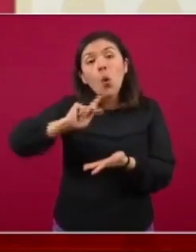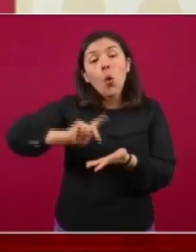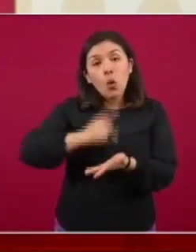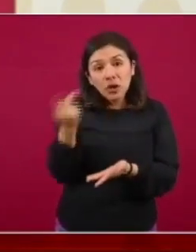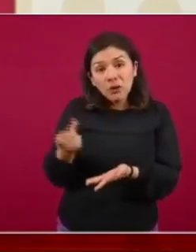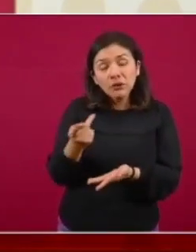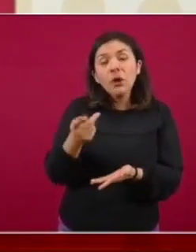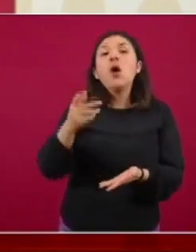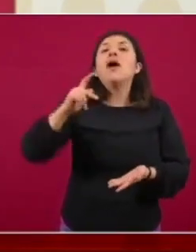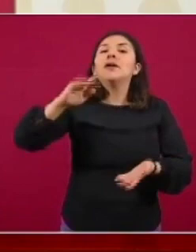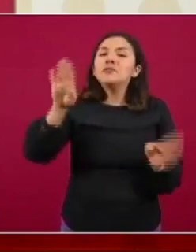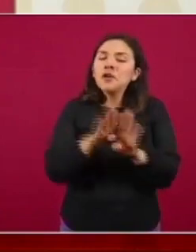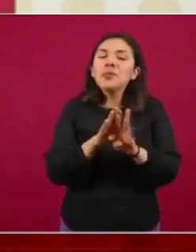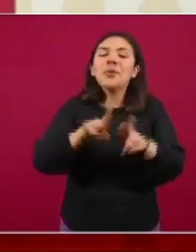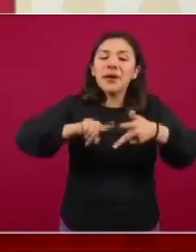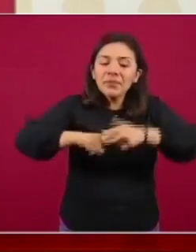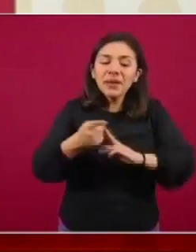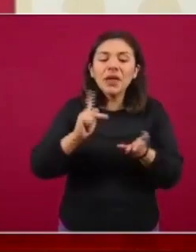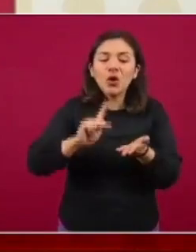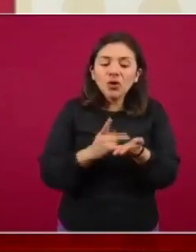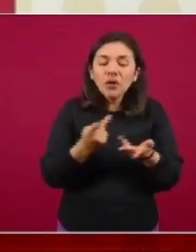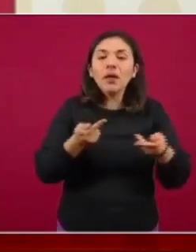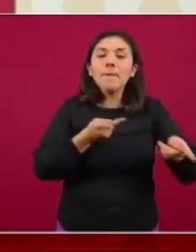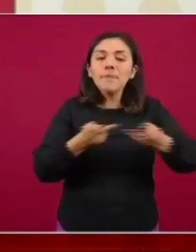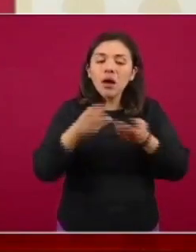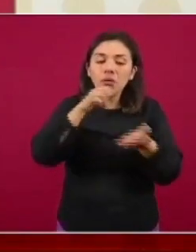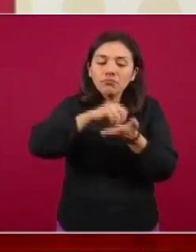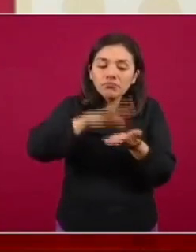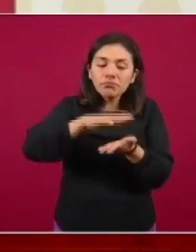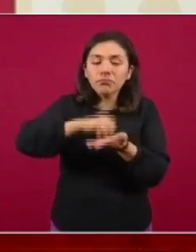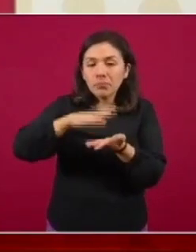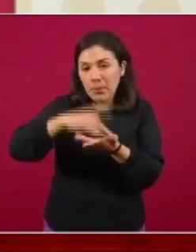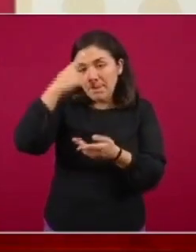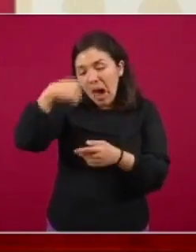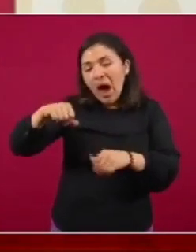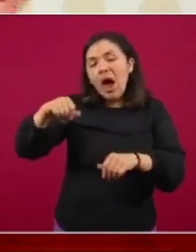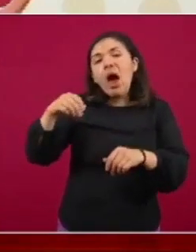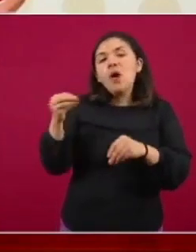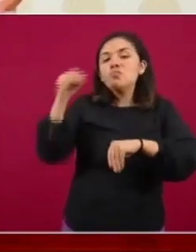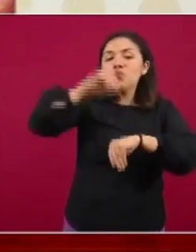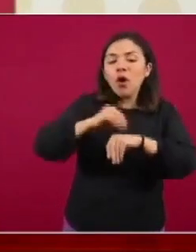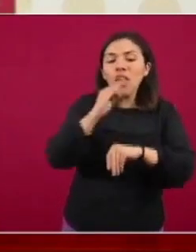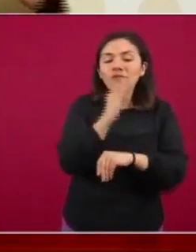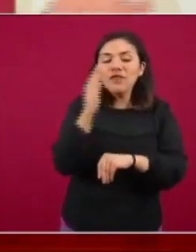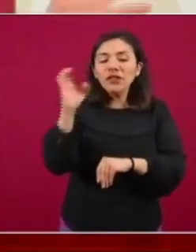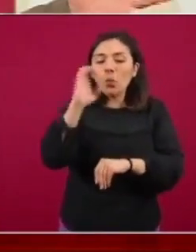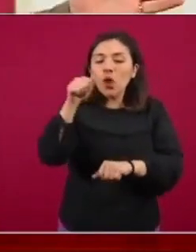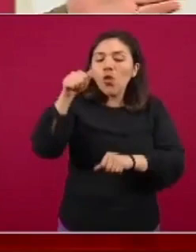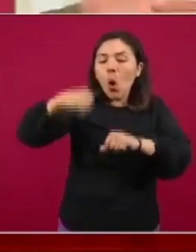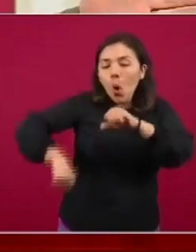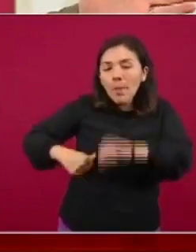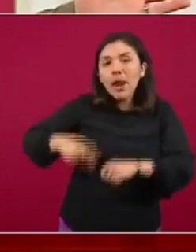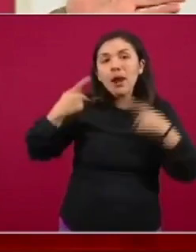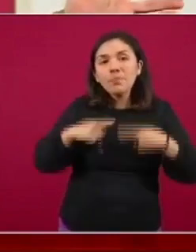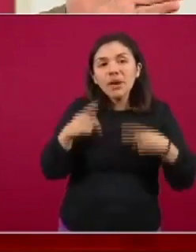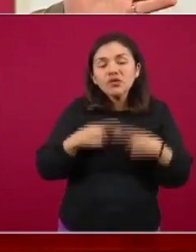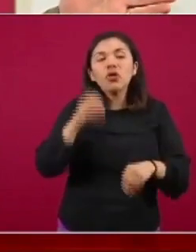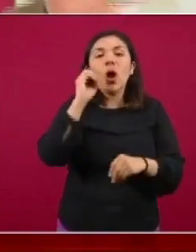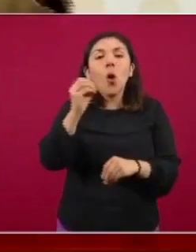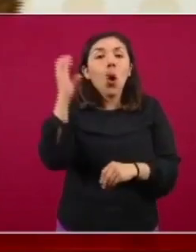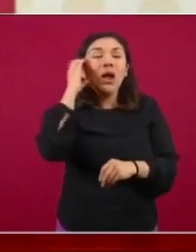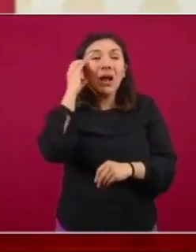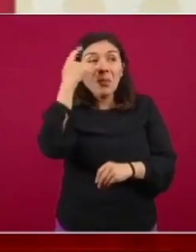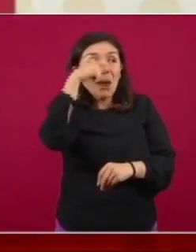el que empezaran a programar procedimientos selectivos, que empezaran a utilizar sus camas que estaban tal vez ya habilitadas para